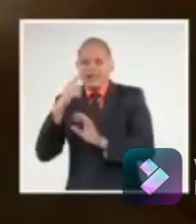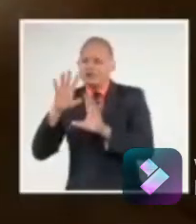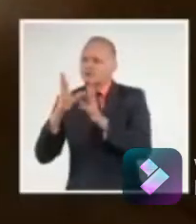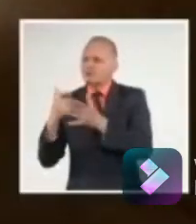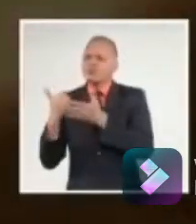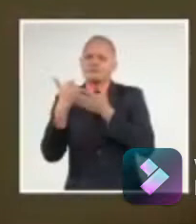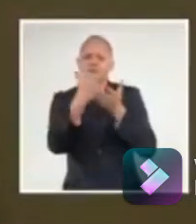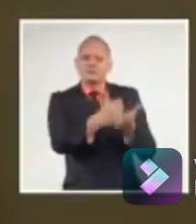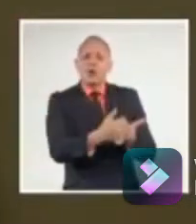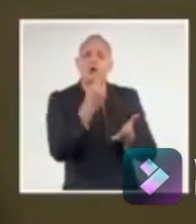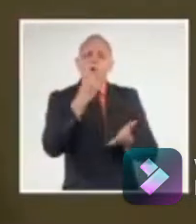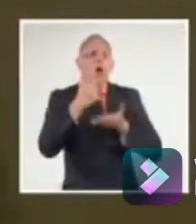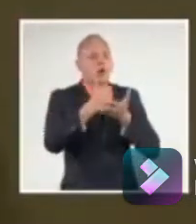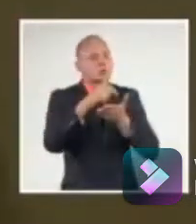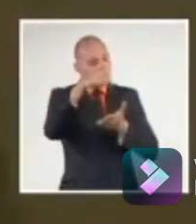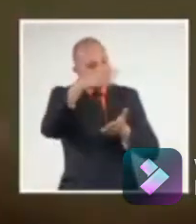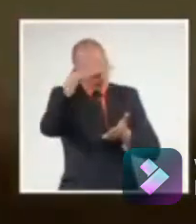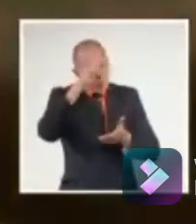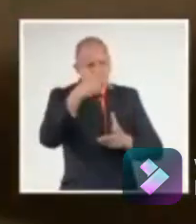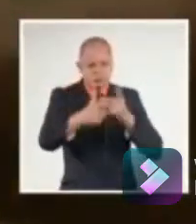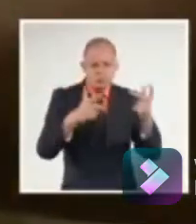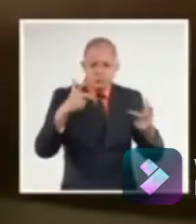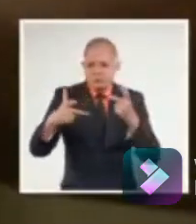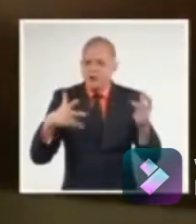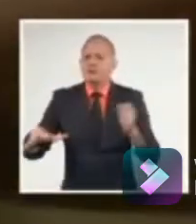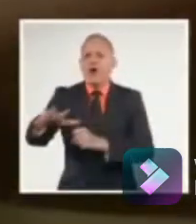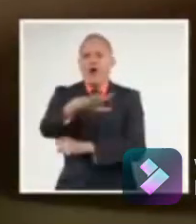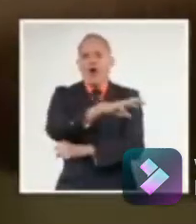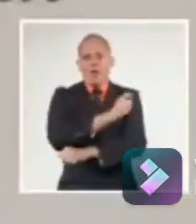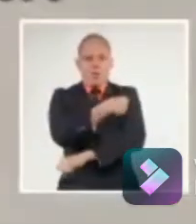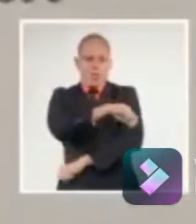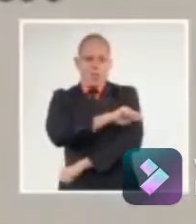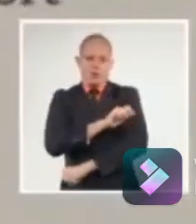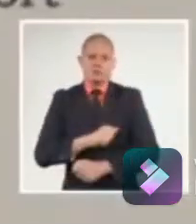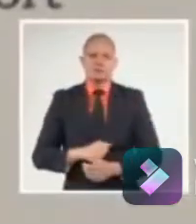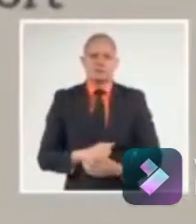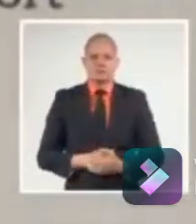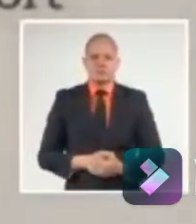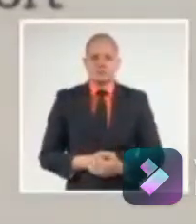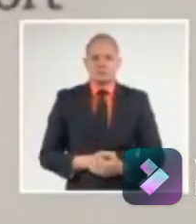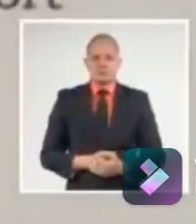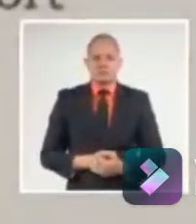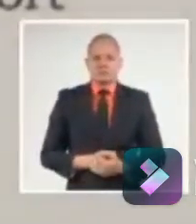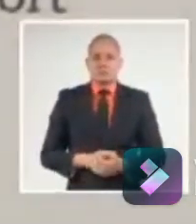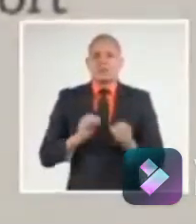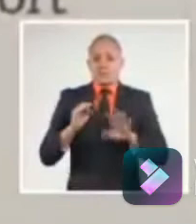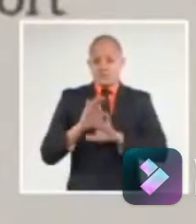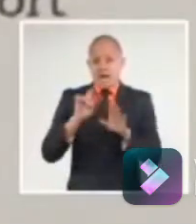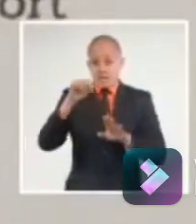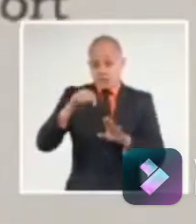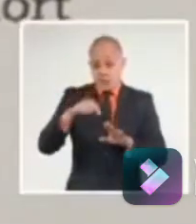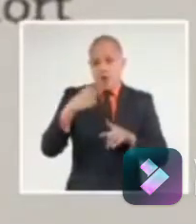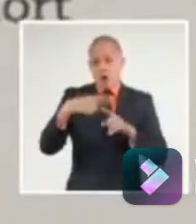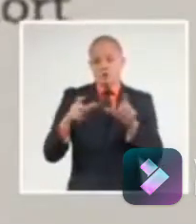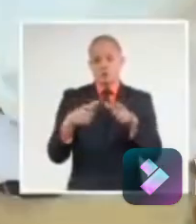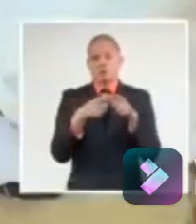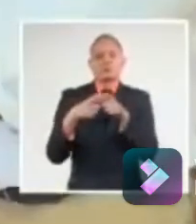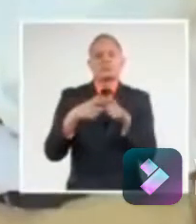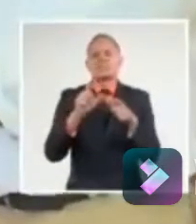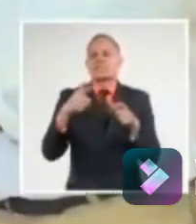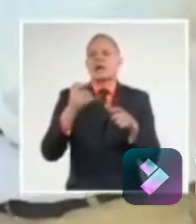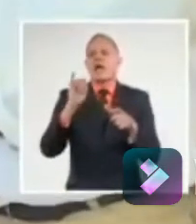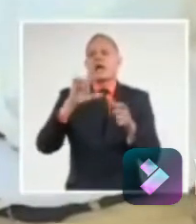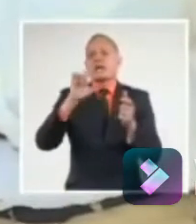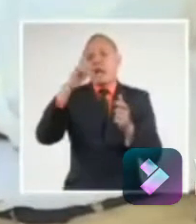que Cuba vacune a toda su población contra la COVID-19. A nombre del Instituto Cubano de Amistad con los Pueblos,